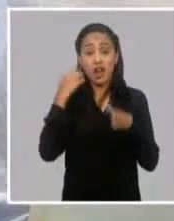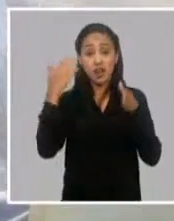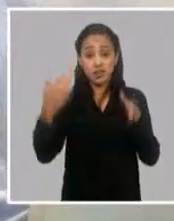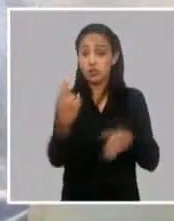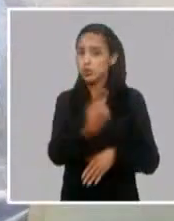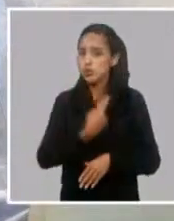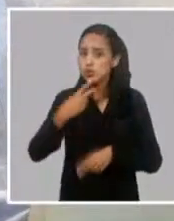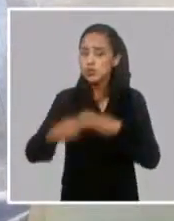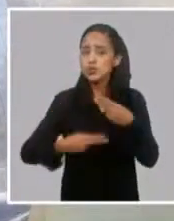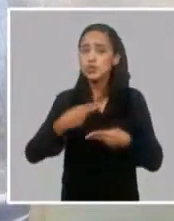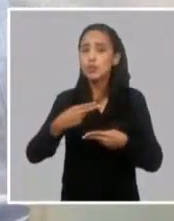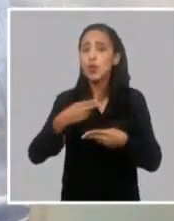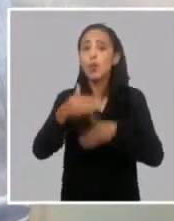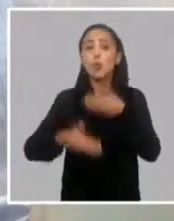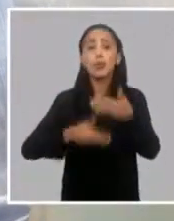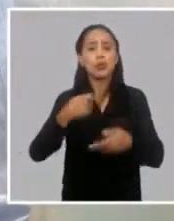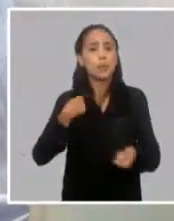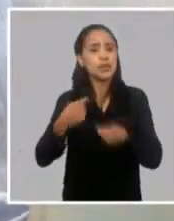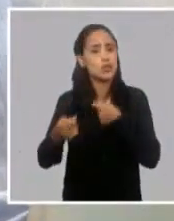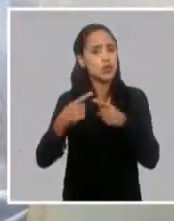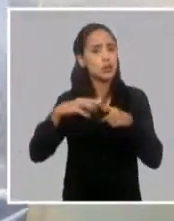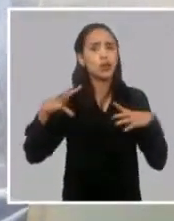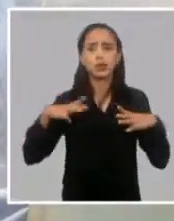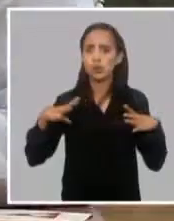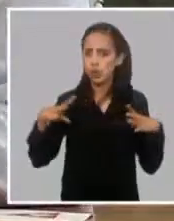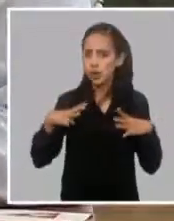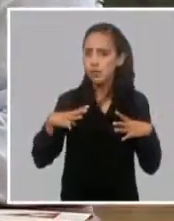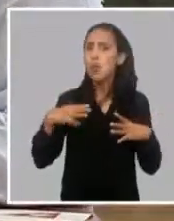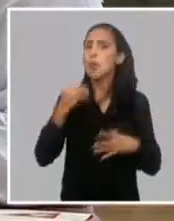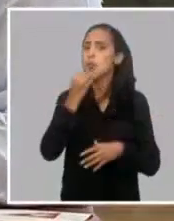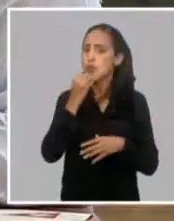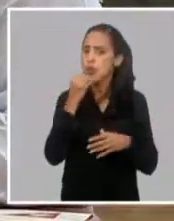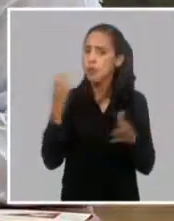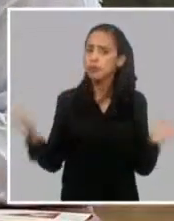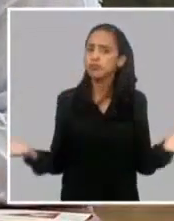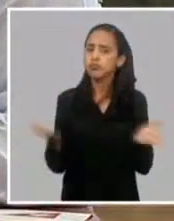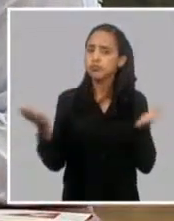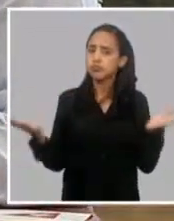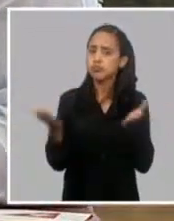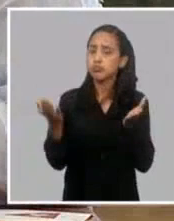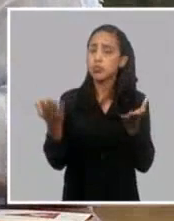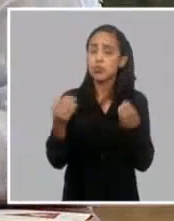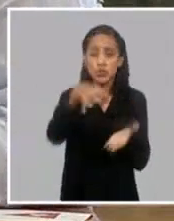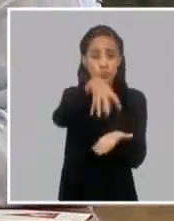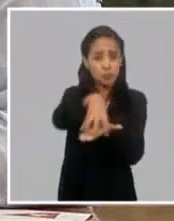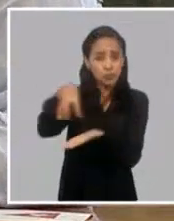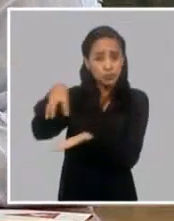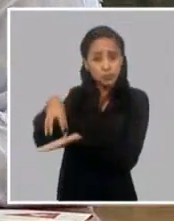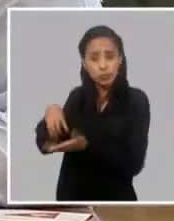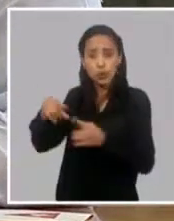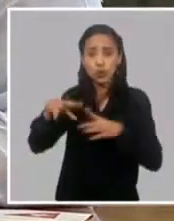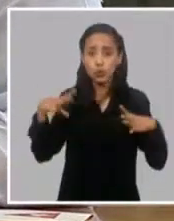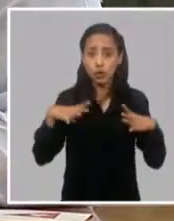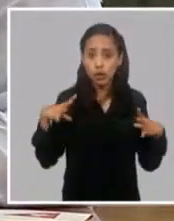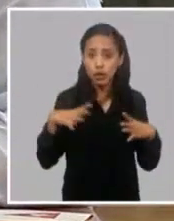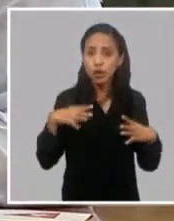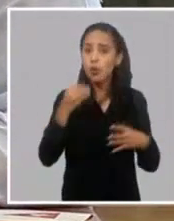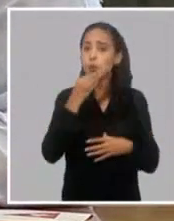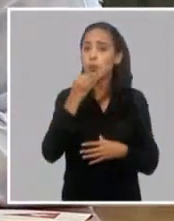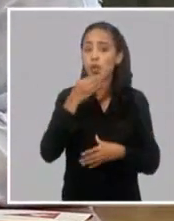Pudimos desarrollar un proceso inversionista en el turismo que nos potenció un grupo de polos turísticos en el país que nos da ingresos en